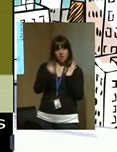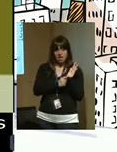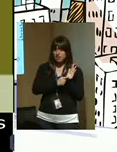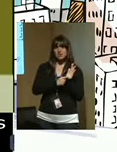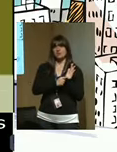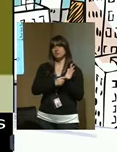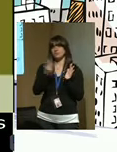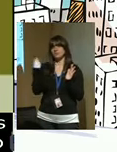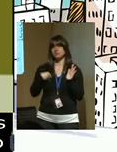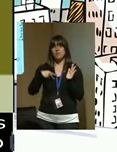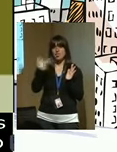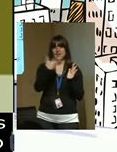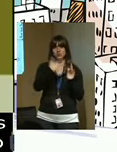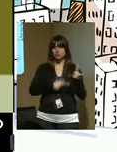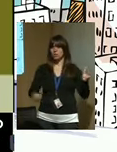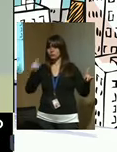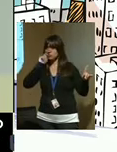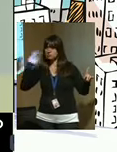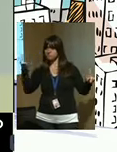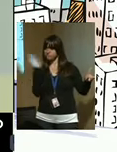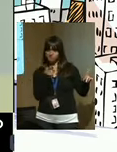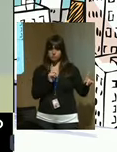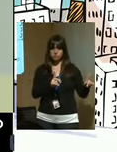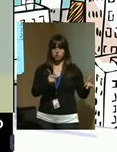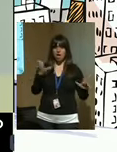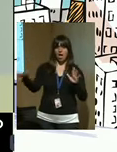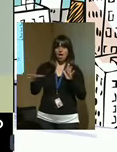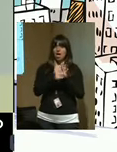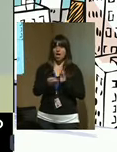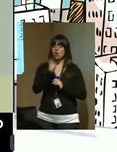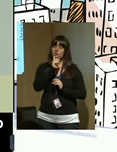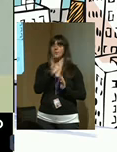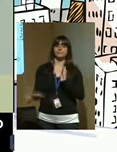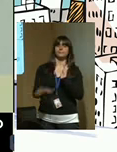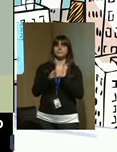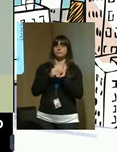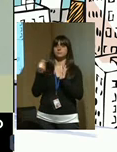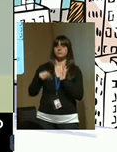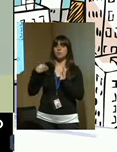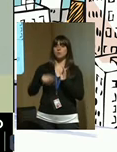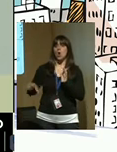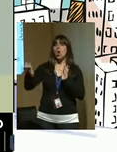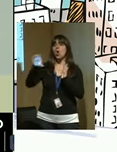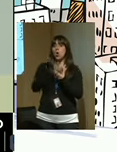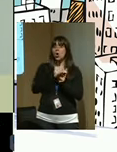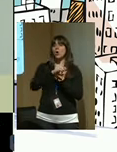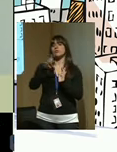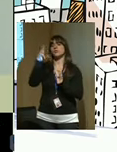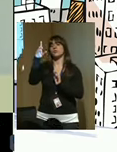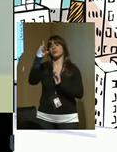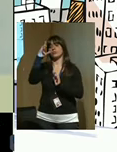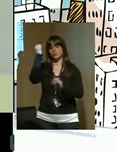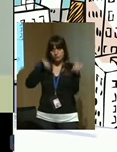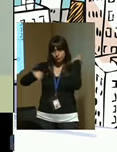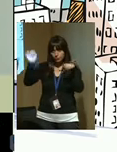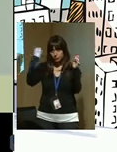actividad turística. Al adherirnos al Código de Conducta Nacional para la protección de los derechos de